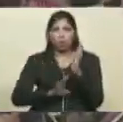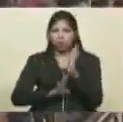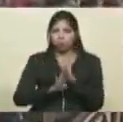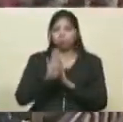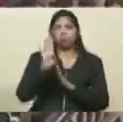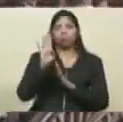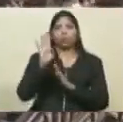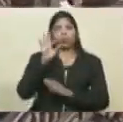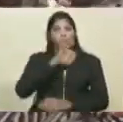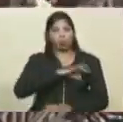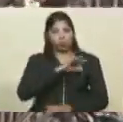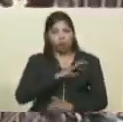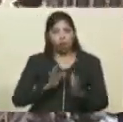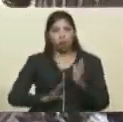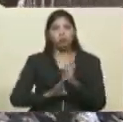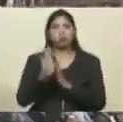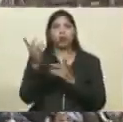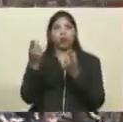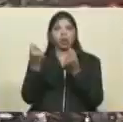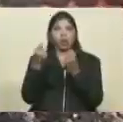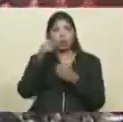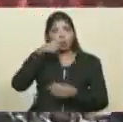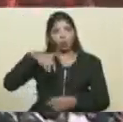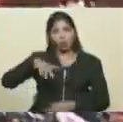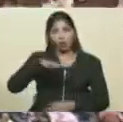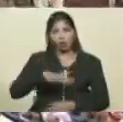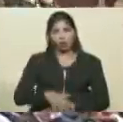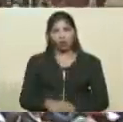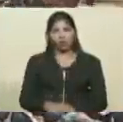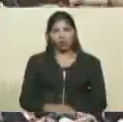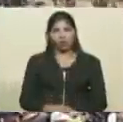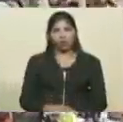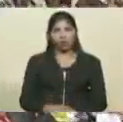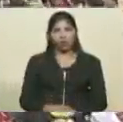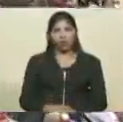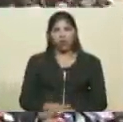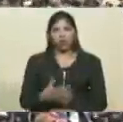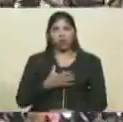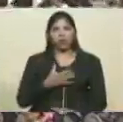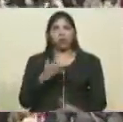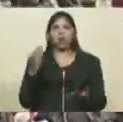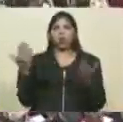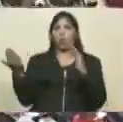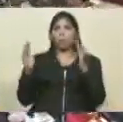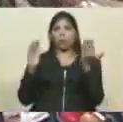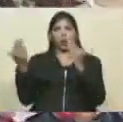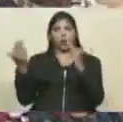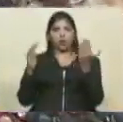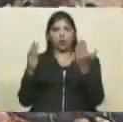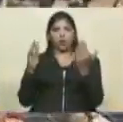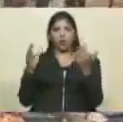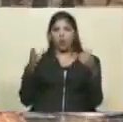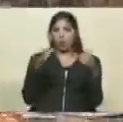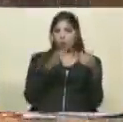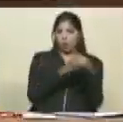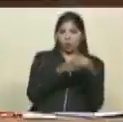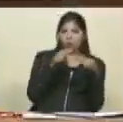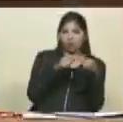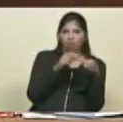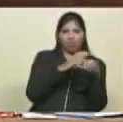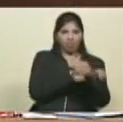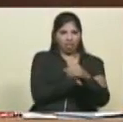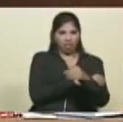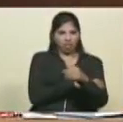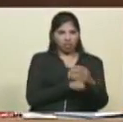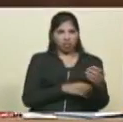soberanía social de nuestro pueblo. Y es inevitable hacer la comparación cuando vemos este grupo de la derecha que apenas también